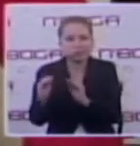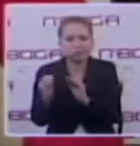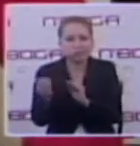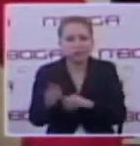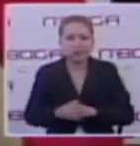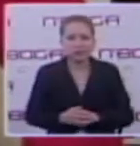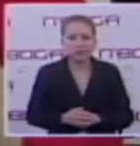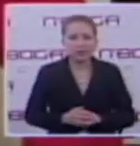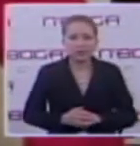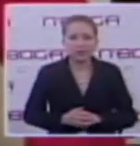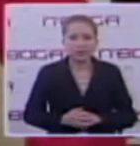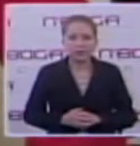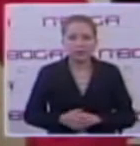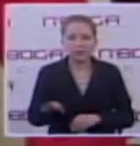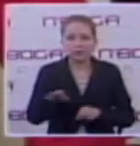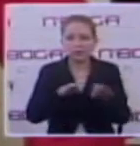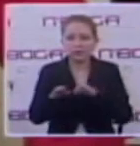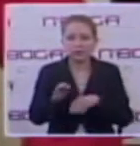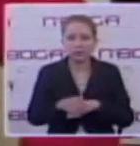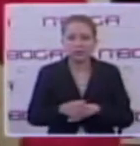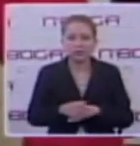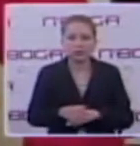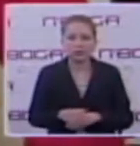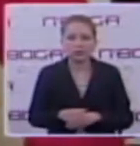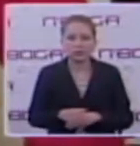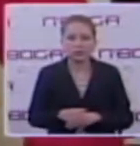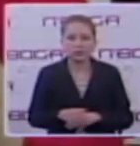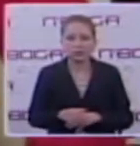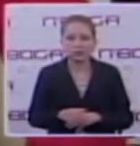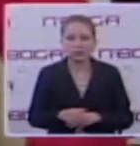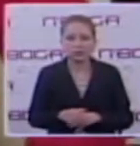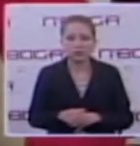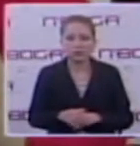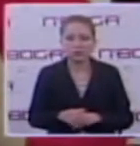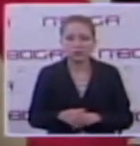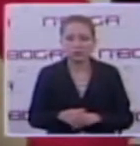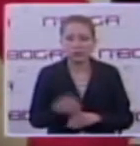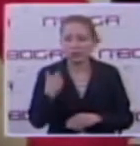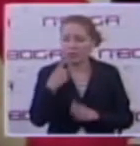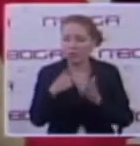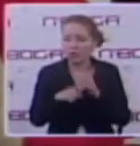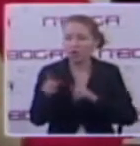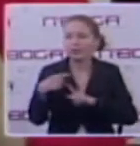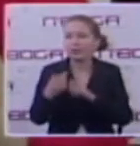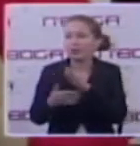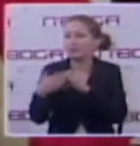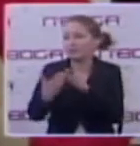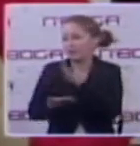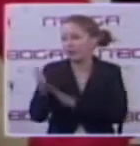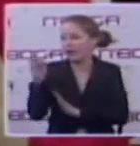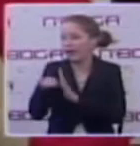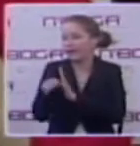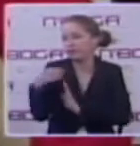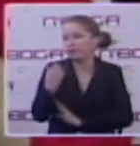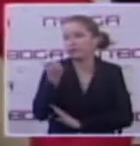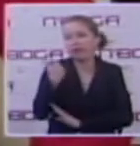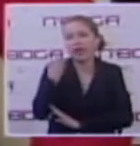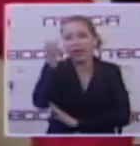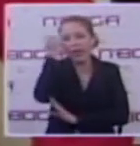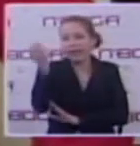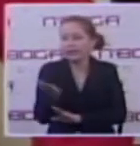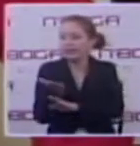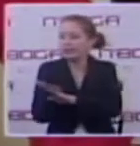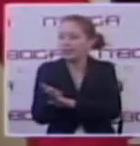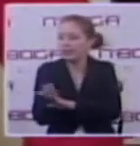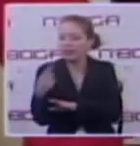fomenten justamente el montar emprendimientos. Entonces, a mí me ha pasado, por ejemplo, que estando en el banco he tenido una buena idea, en el banco me han dicho que es